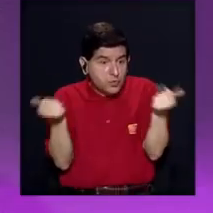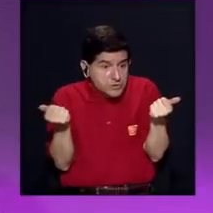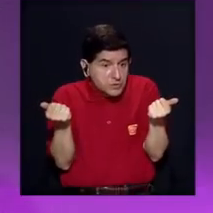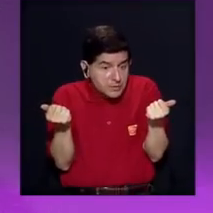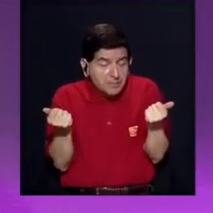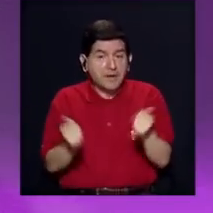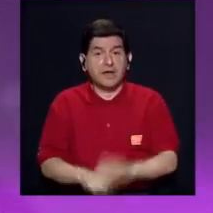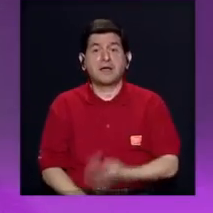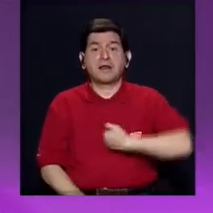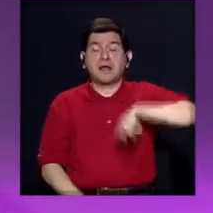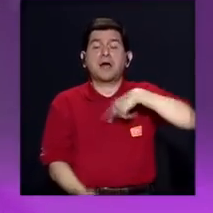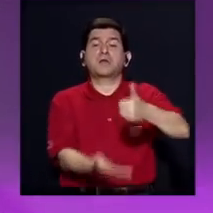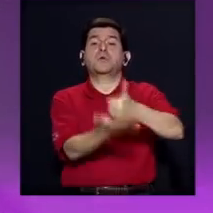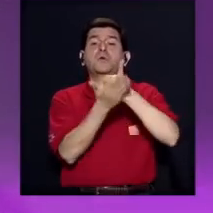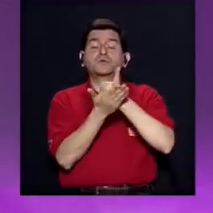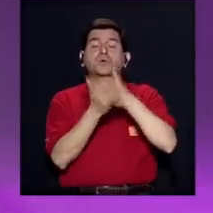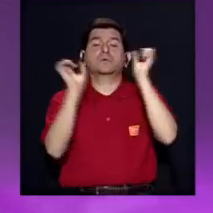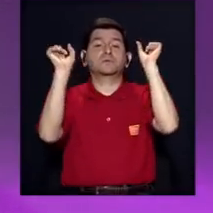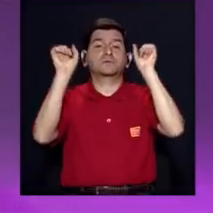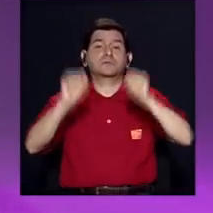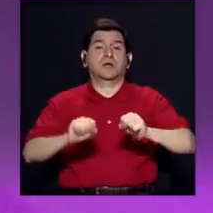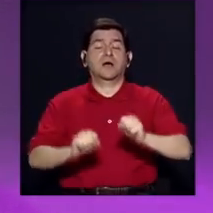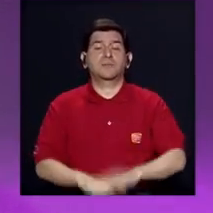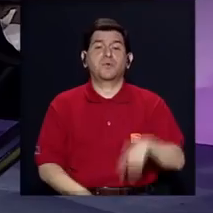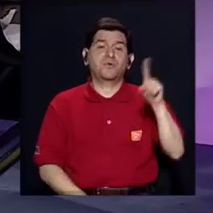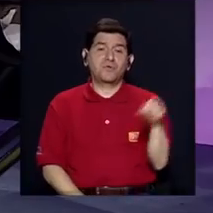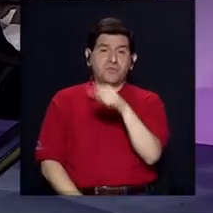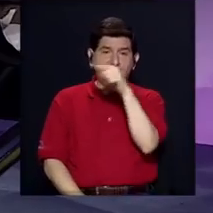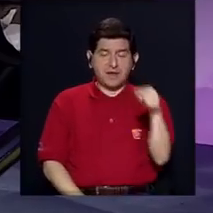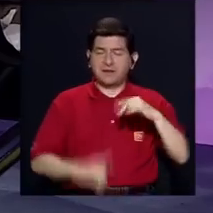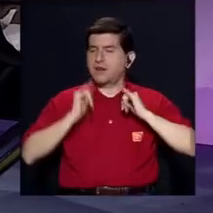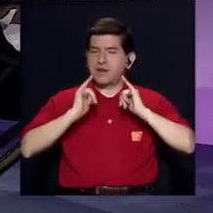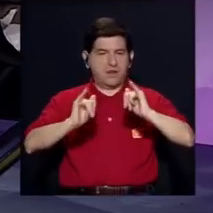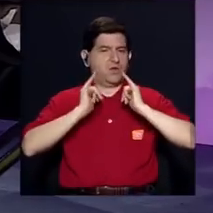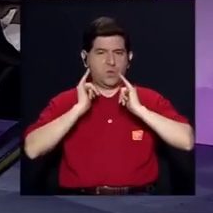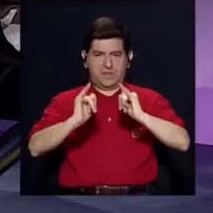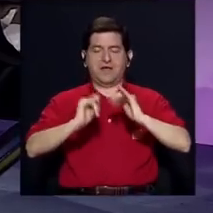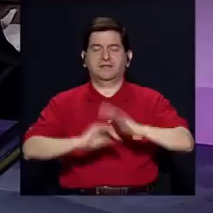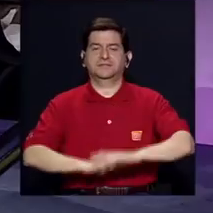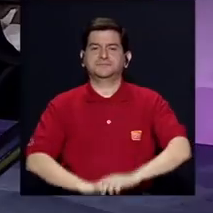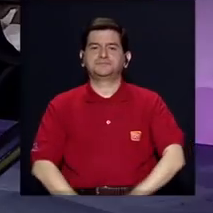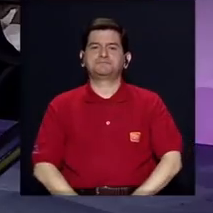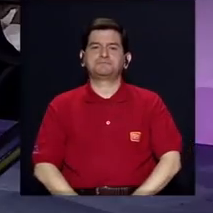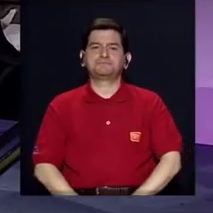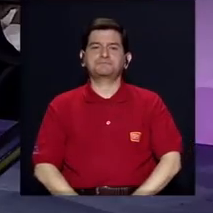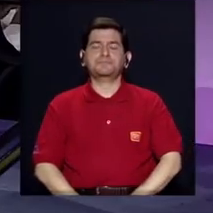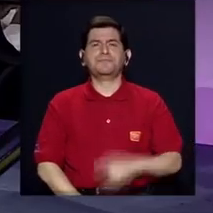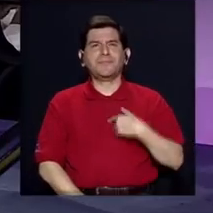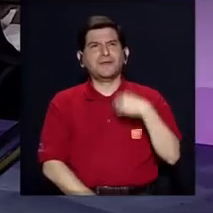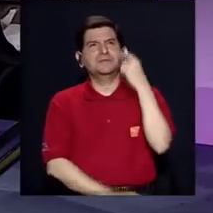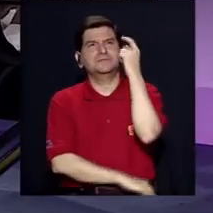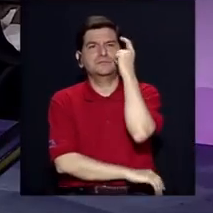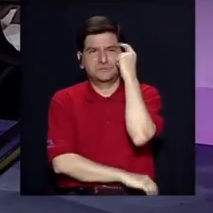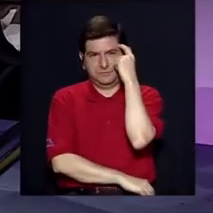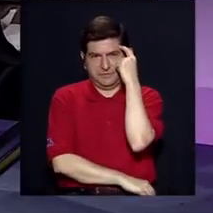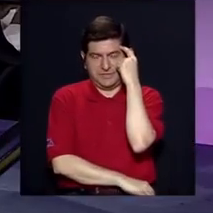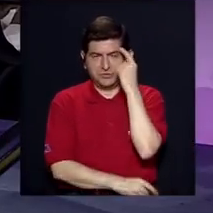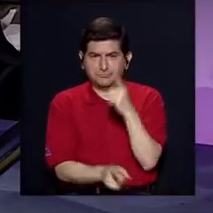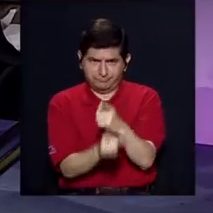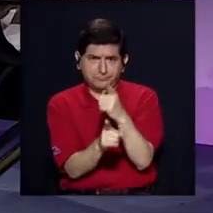nos ayudará a llegar a erradicar la desigualdad bueno yo pienso que